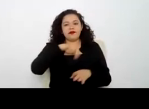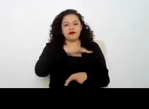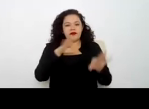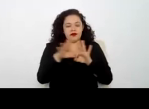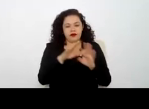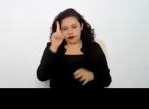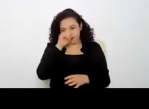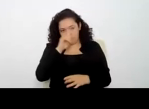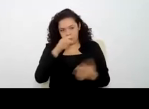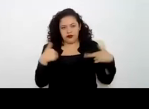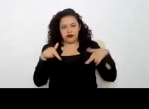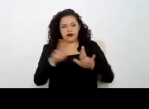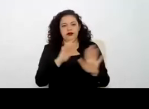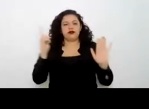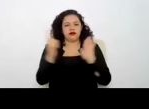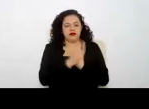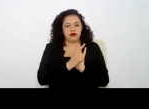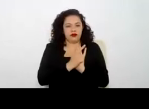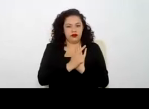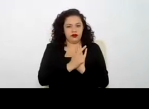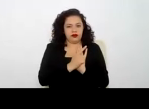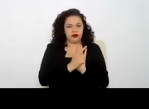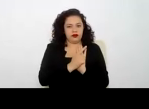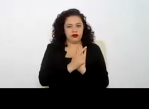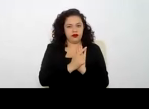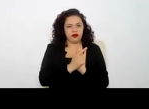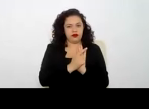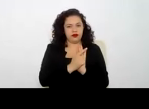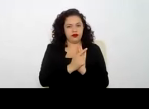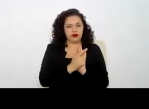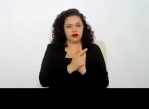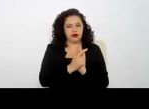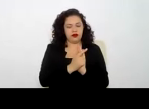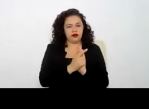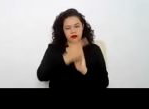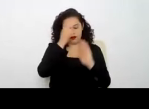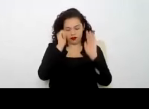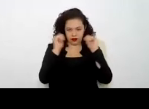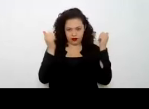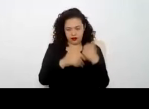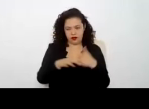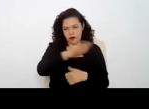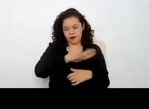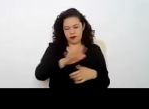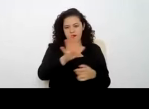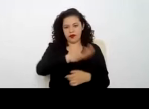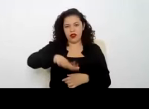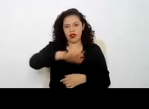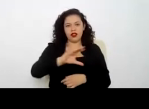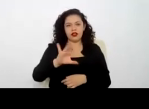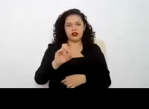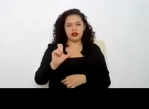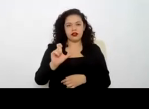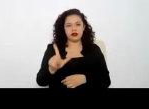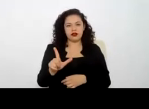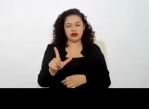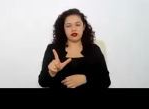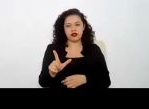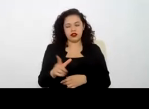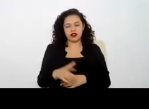y representación legal, ayudamos a muchísimas organizaciones de la sociedad civil, a individuos que luego tienen necesidad